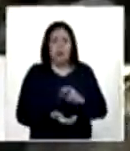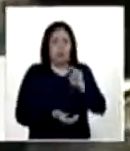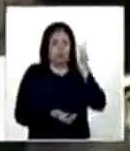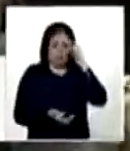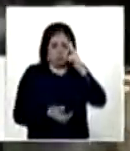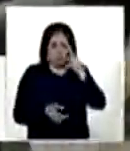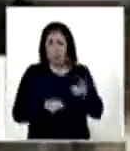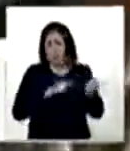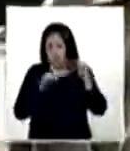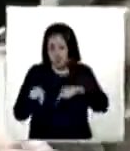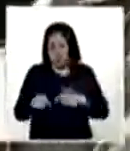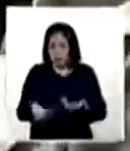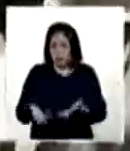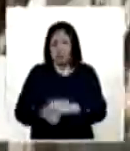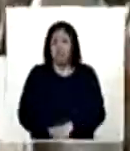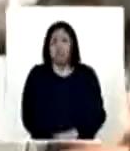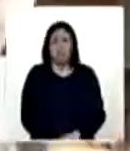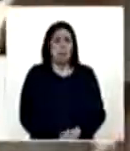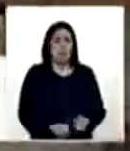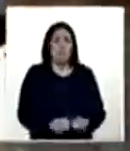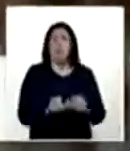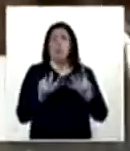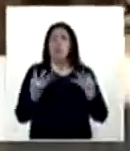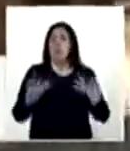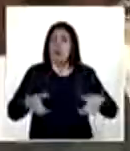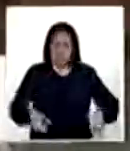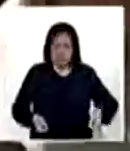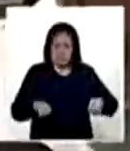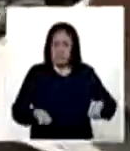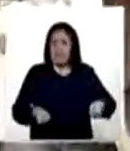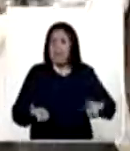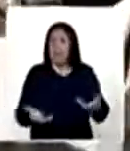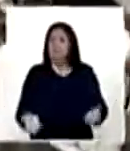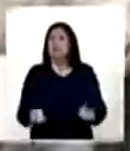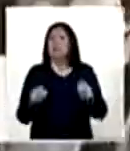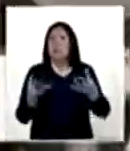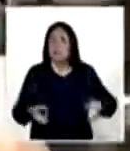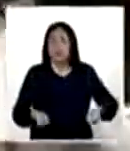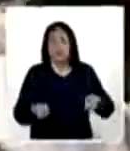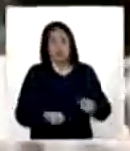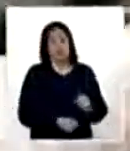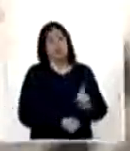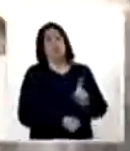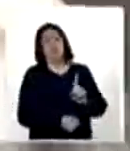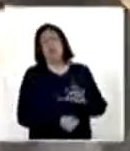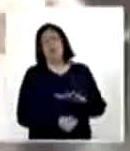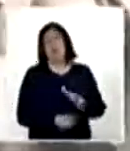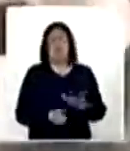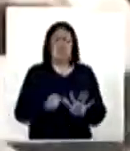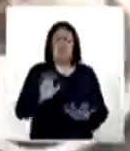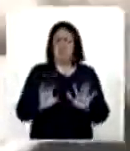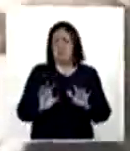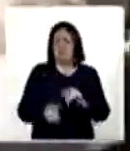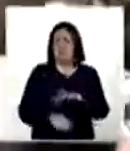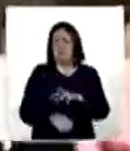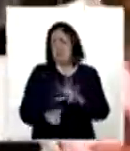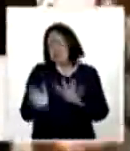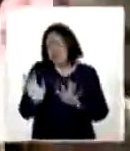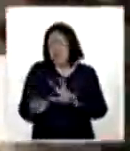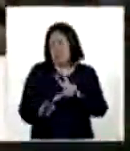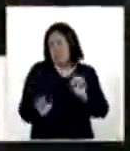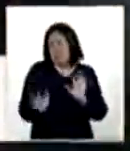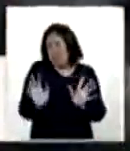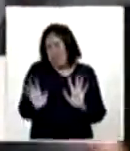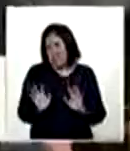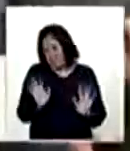acá. ¿Cuántas cajas se piensan hoy día a tomar? Por lo mucho, unos 10. Que venga, unas 30. Sí, 30,